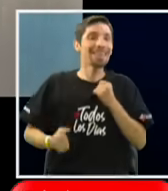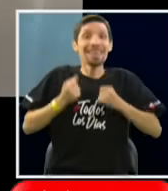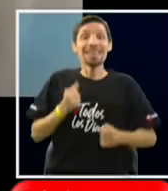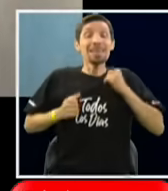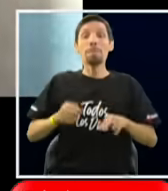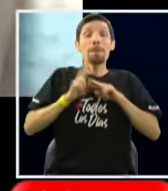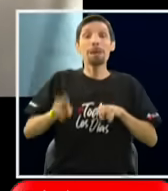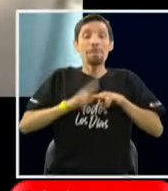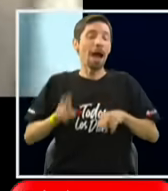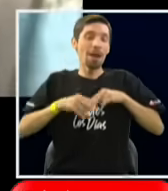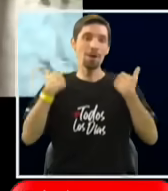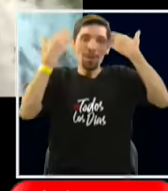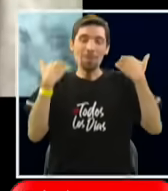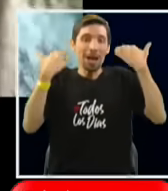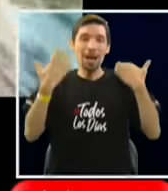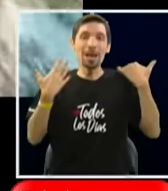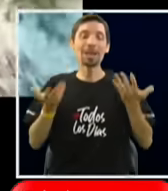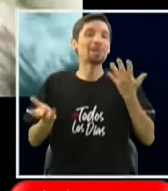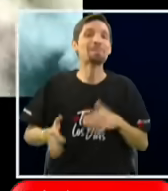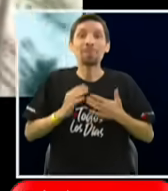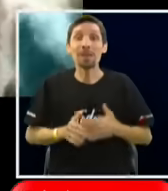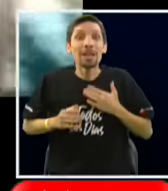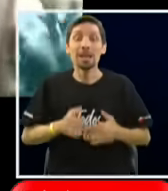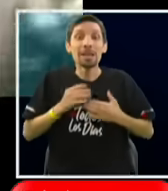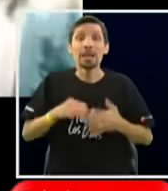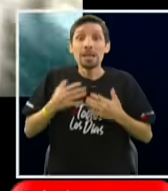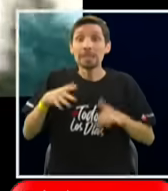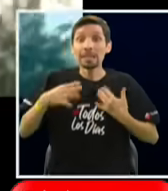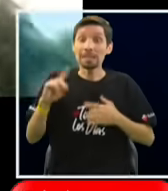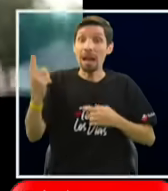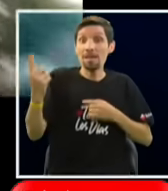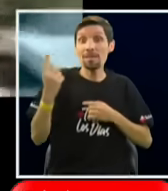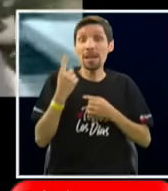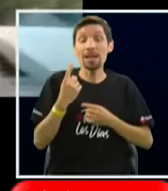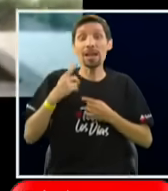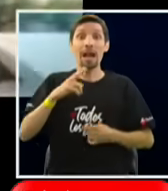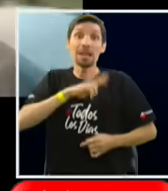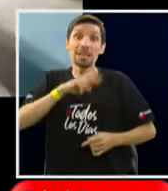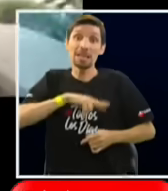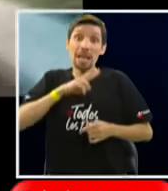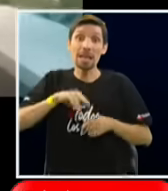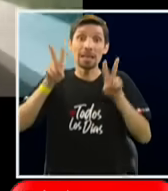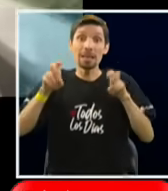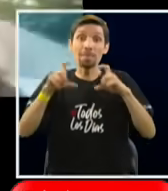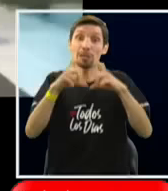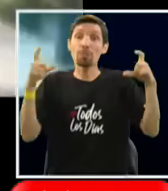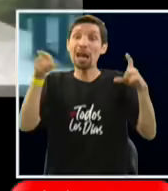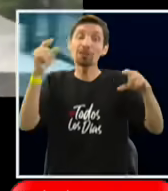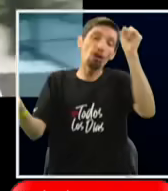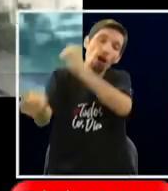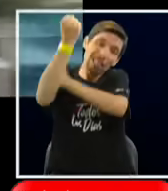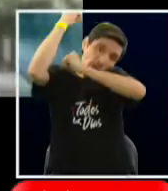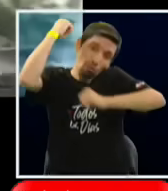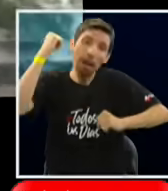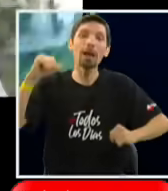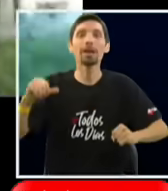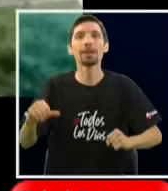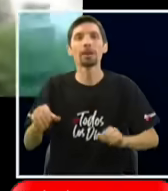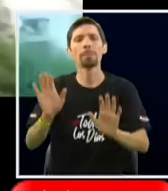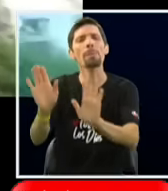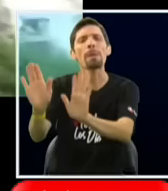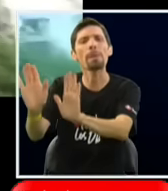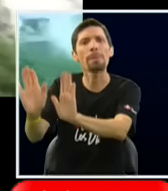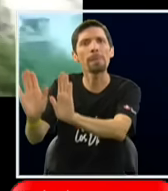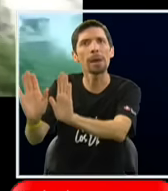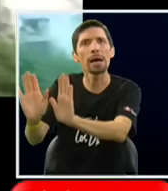preparando físicamente para cuando vengan a cobrarme los intereses de la patente estos conchas ya, de su oye, madre. Para, momento,